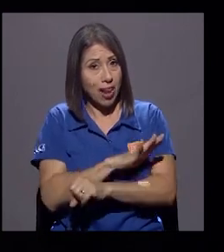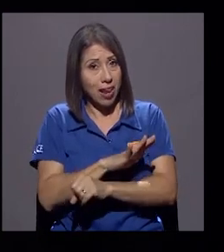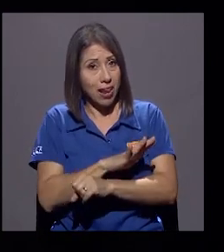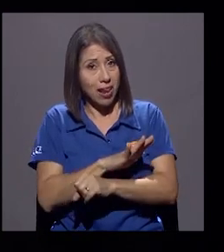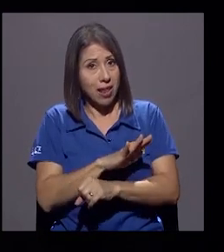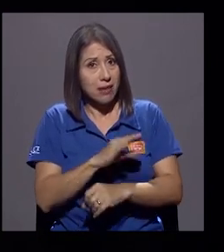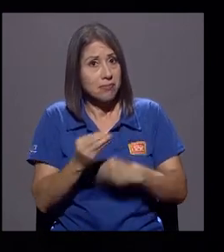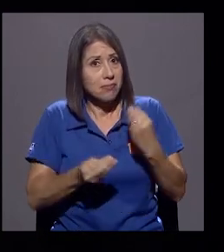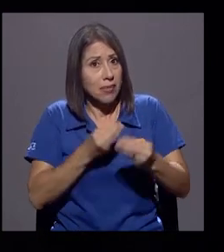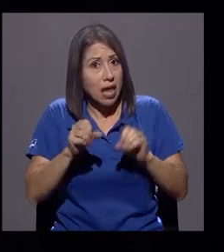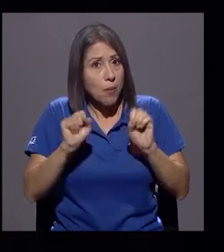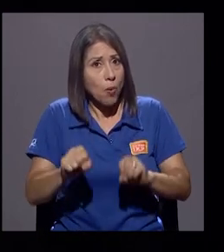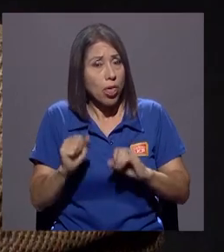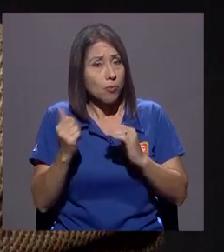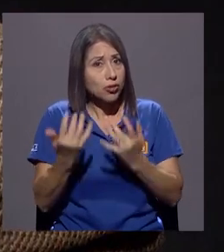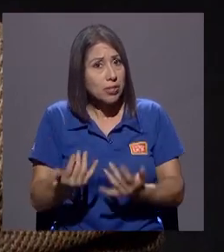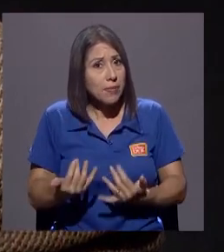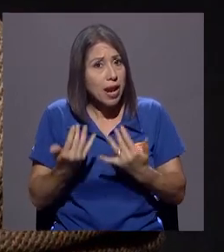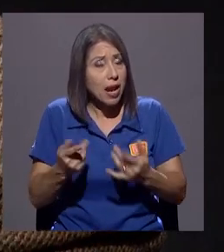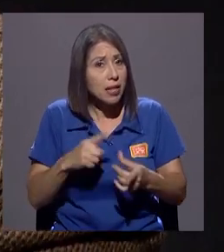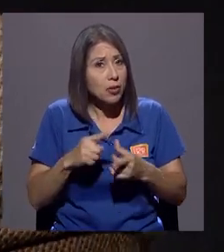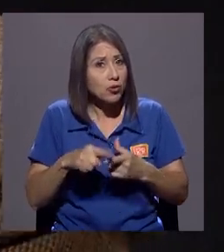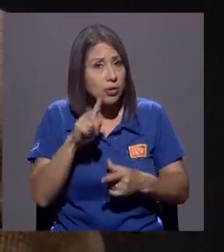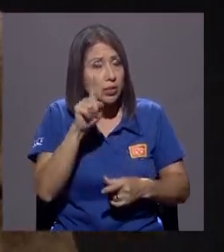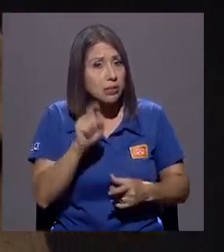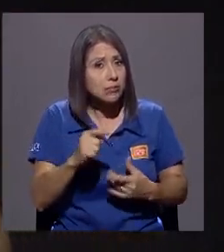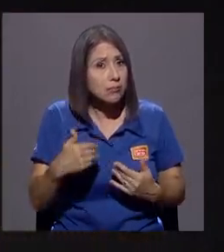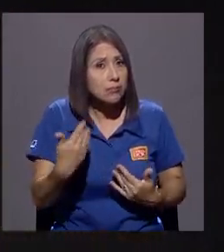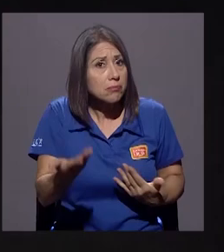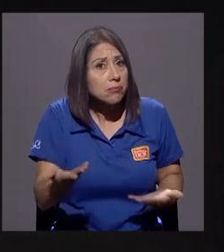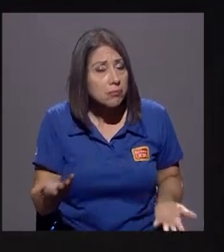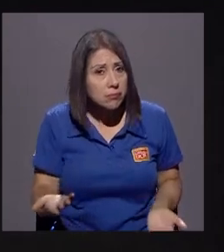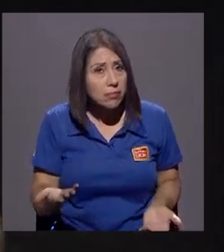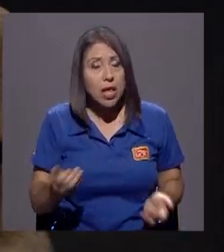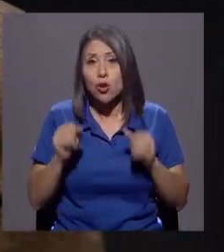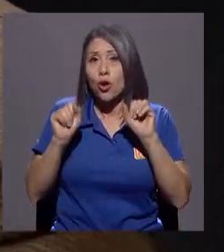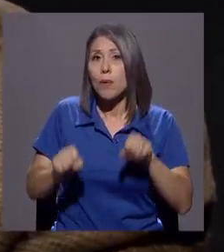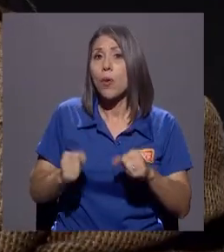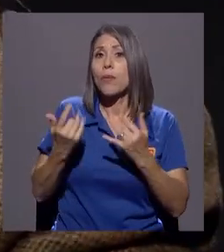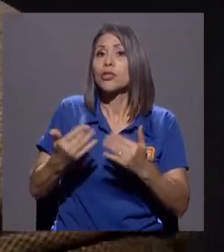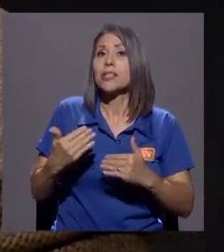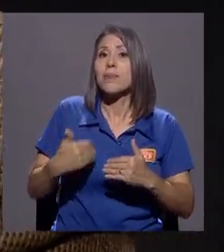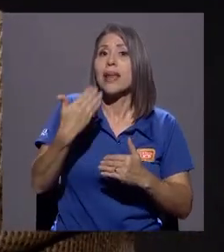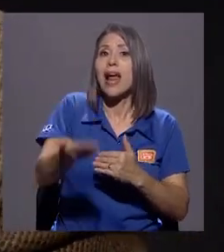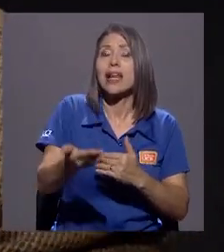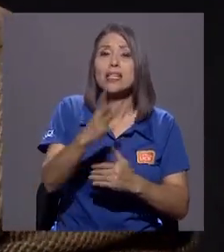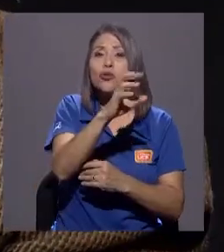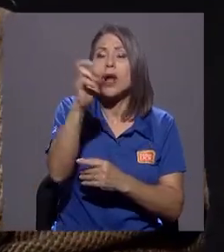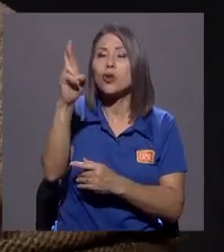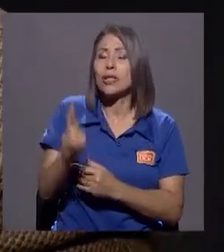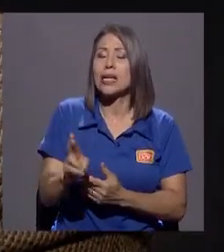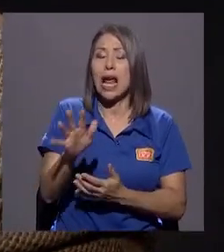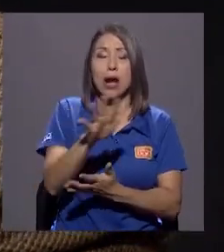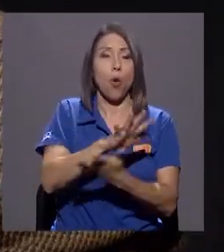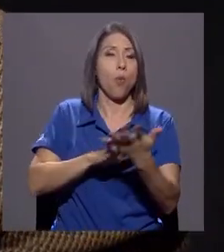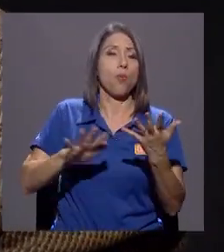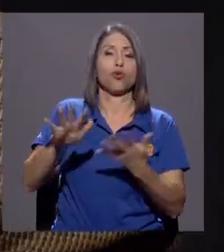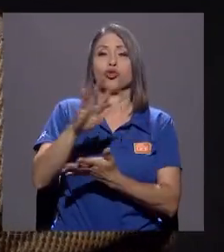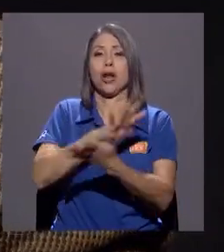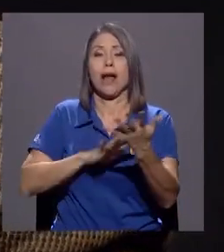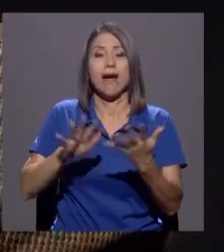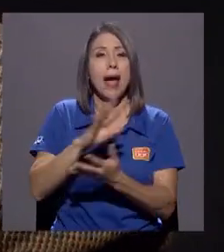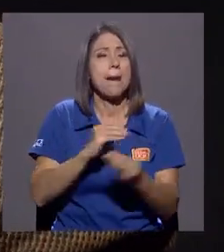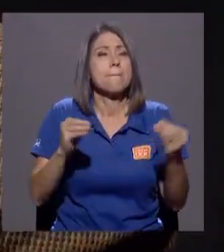que podemos esperar entonces lo que podemos esperar es una costa rica convulsionada una costa rica